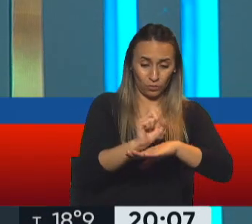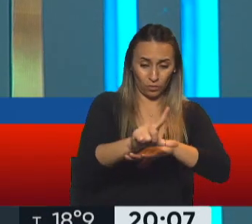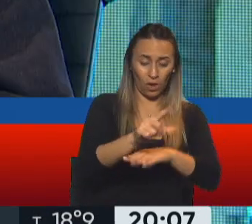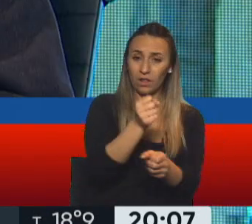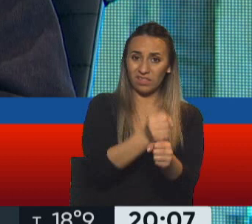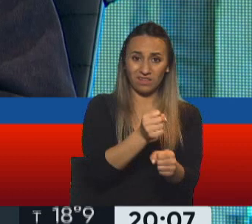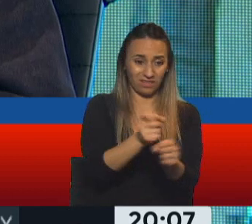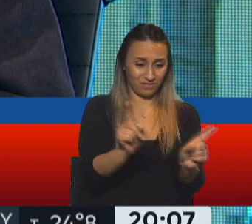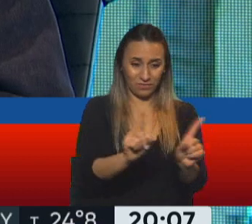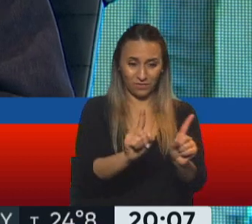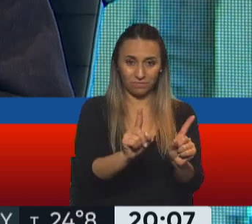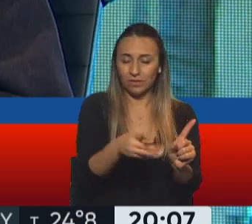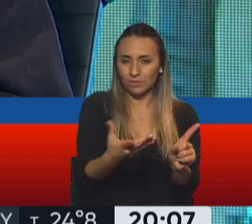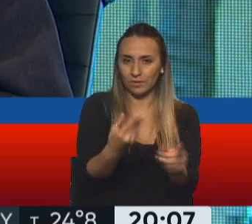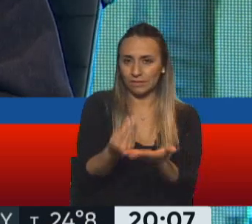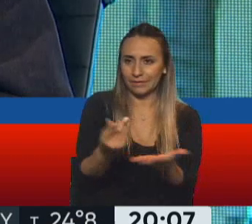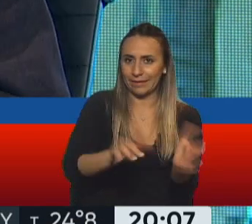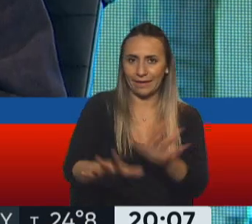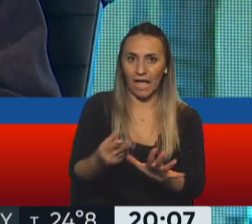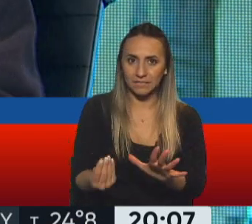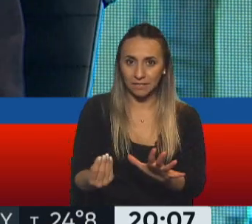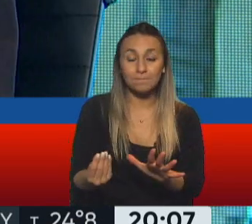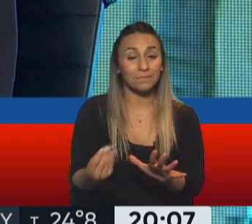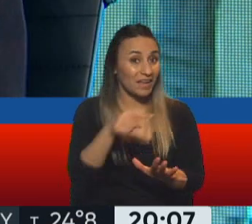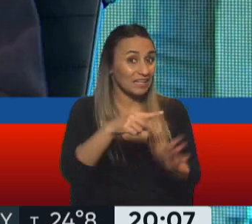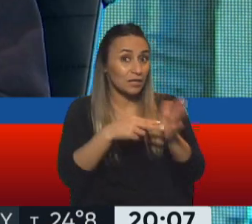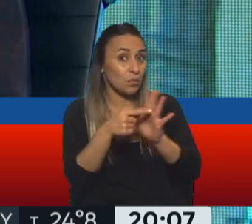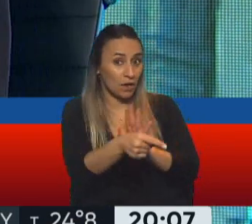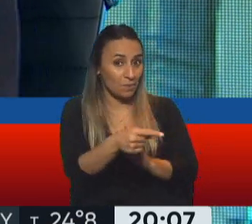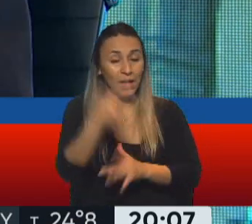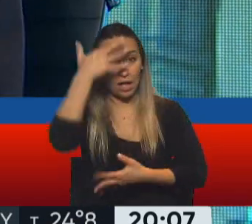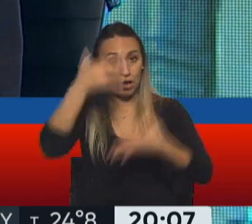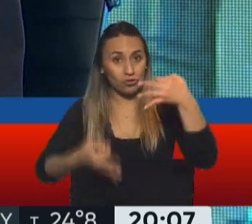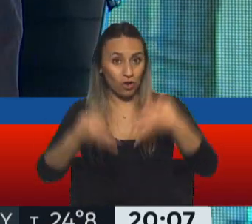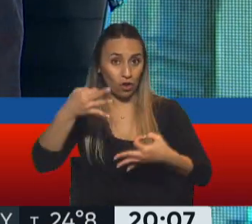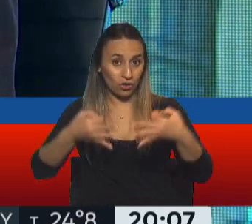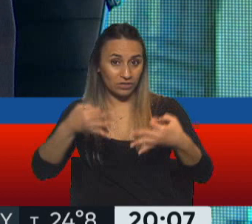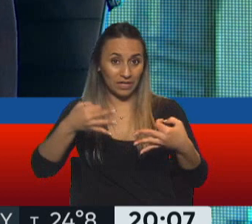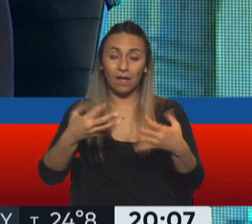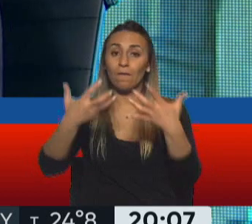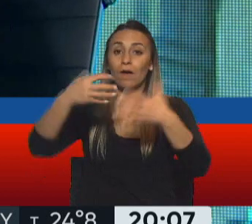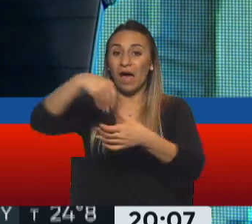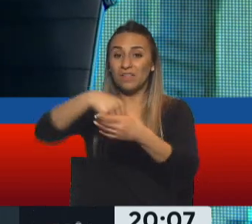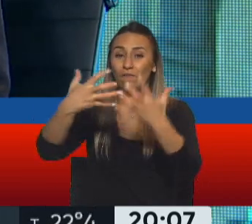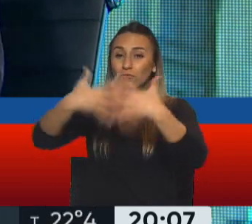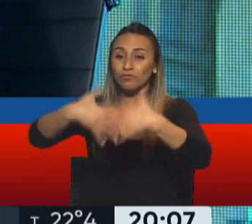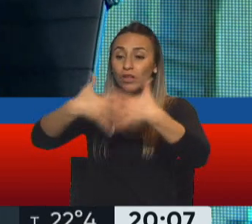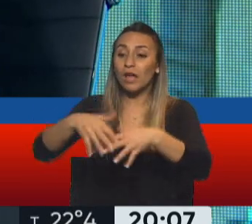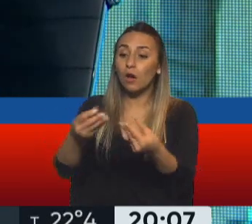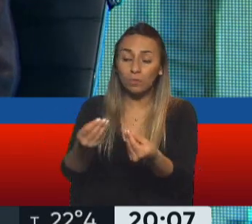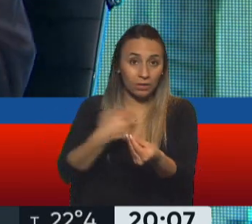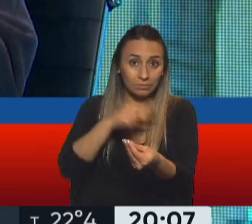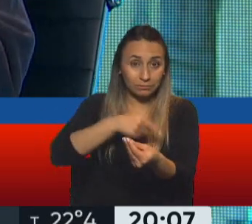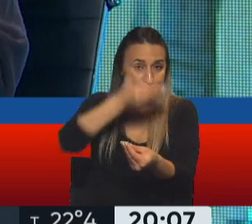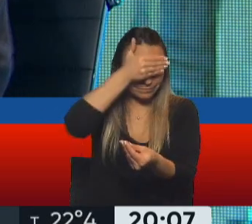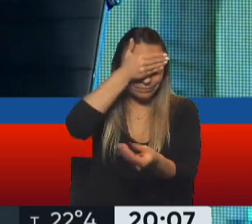Corte? Bueno, claramente. Ahí hay un problema. El problema del funcionamiento de la Corte, por empezar, no lo conocemos, no lo conoce nadie. No lo conoce nadie,